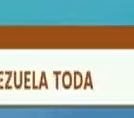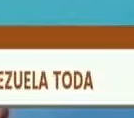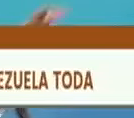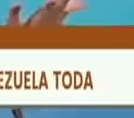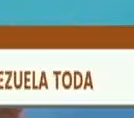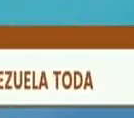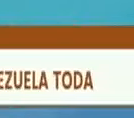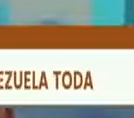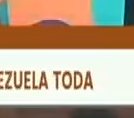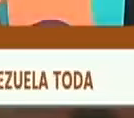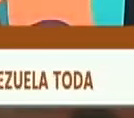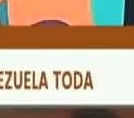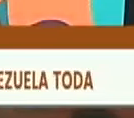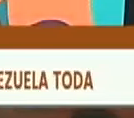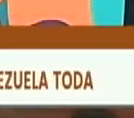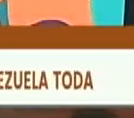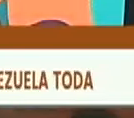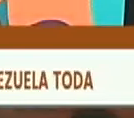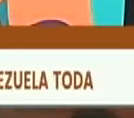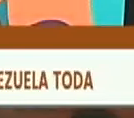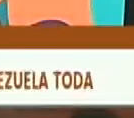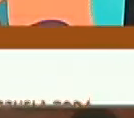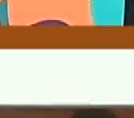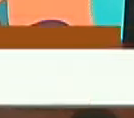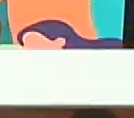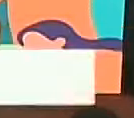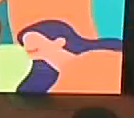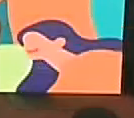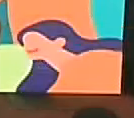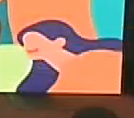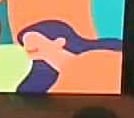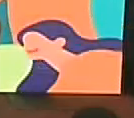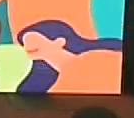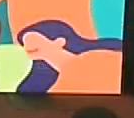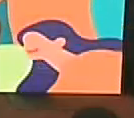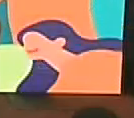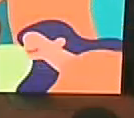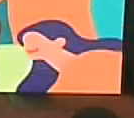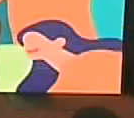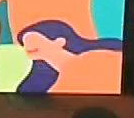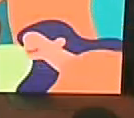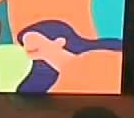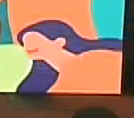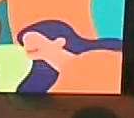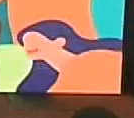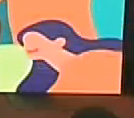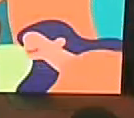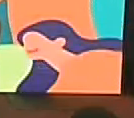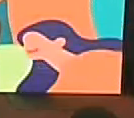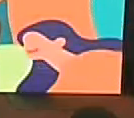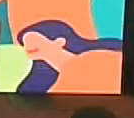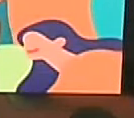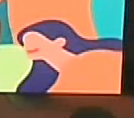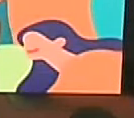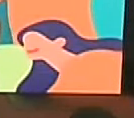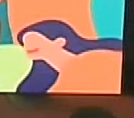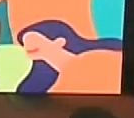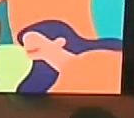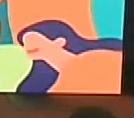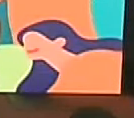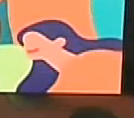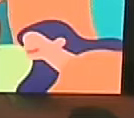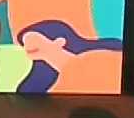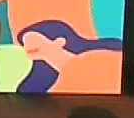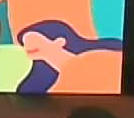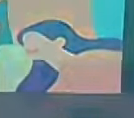de Venezuela, completo con el Esequibo. Es imposible que nosotros, además teniendo este mapa en el pecho,